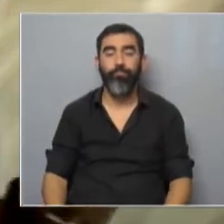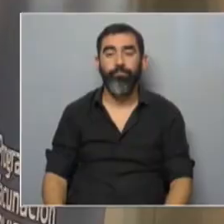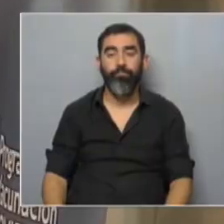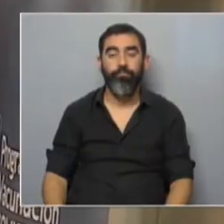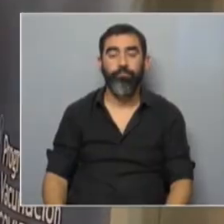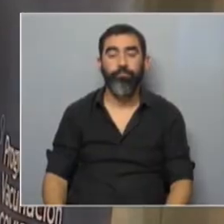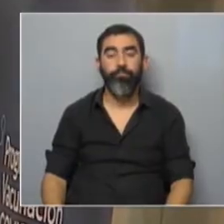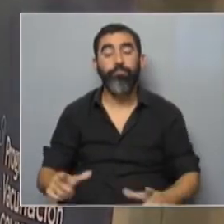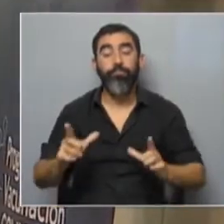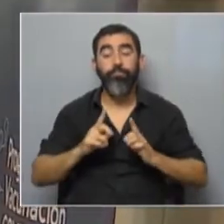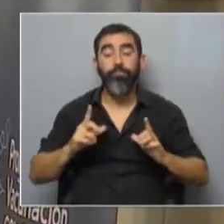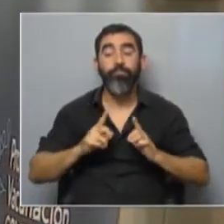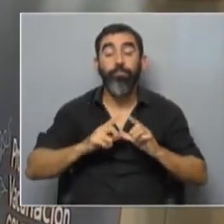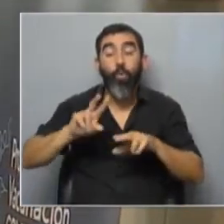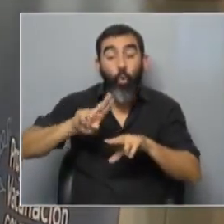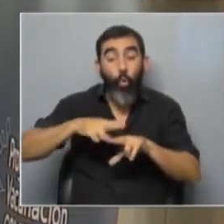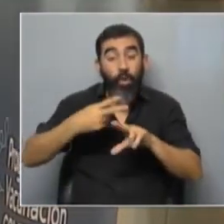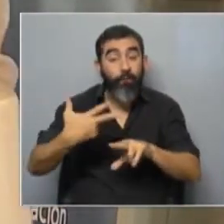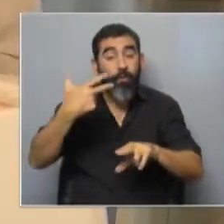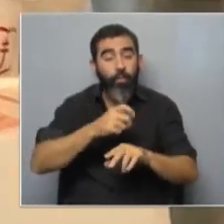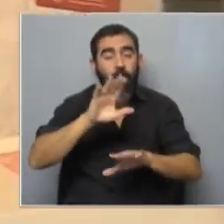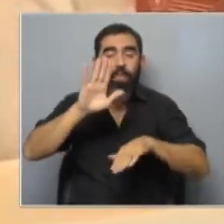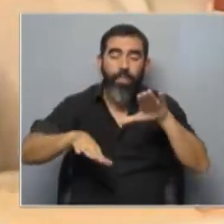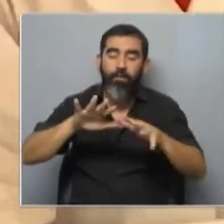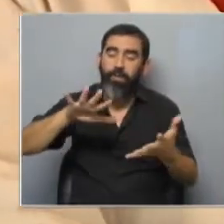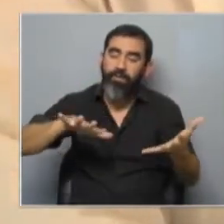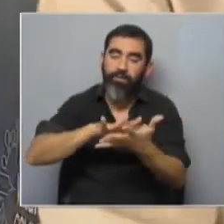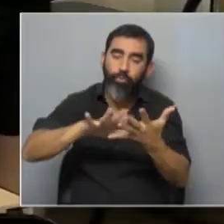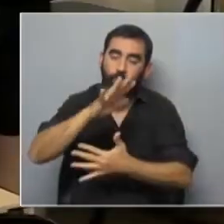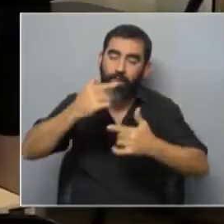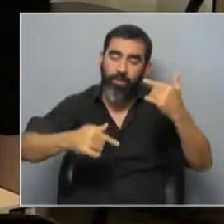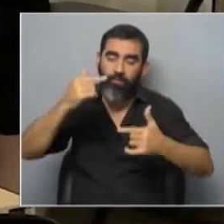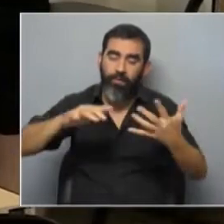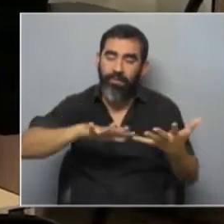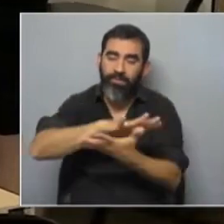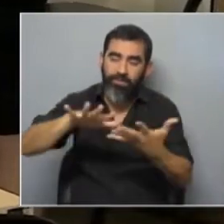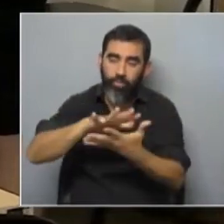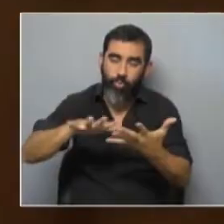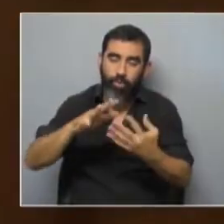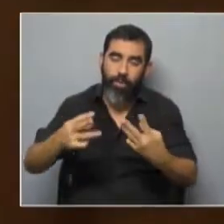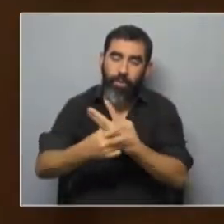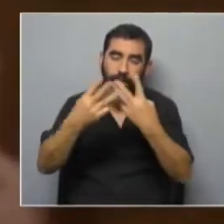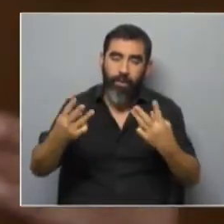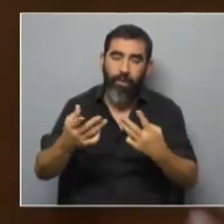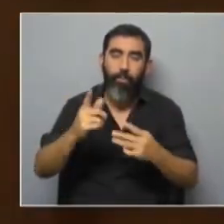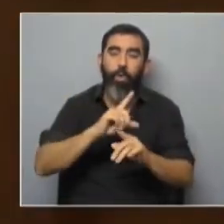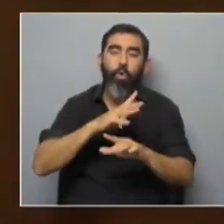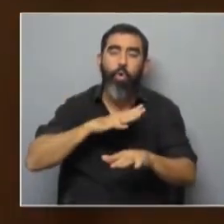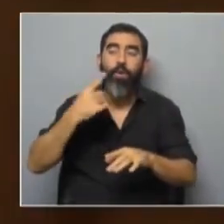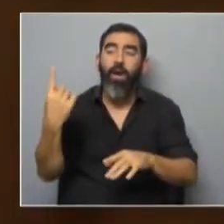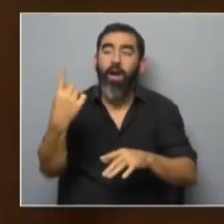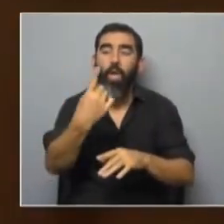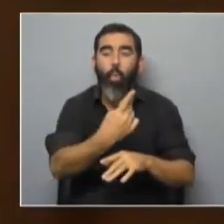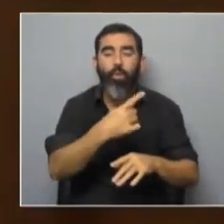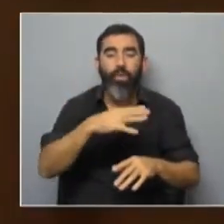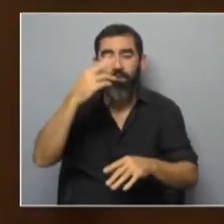como para dejarla, como para reintroducirla, se tienen que cumplir una serie de circunstancias, pero no es algo que va a pasar con cada una